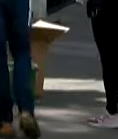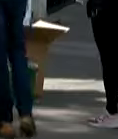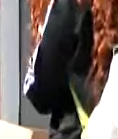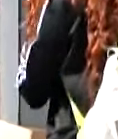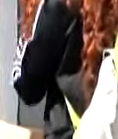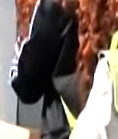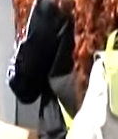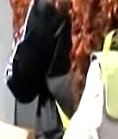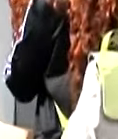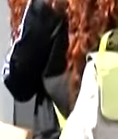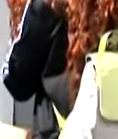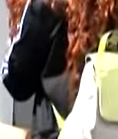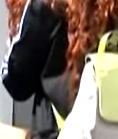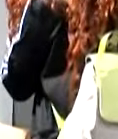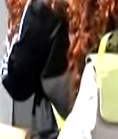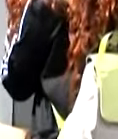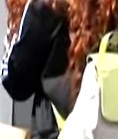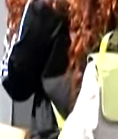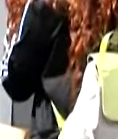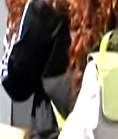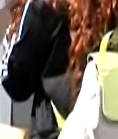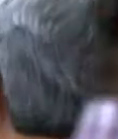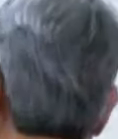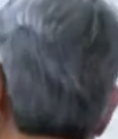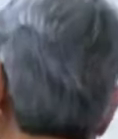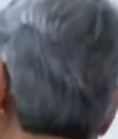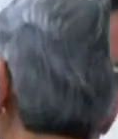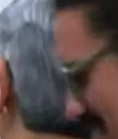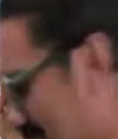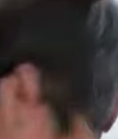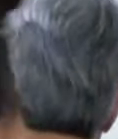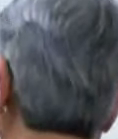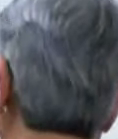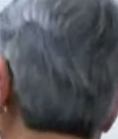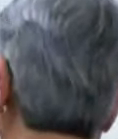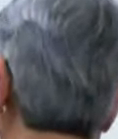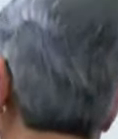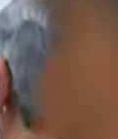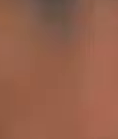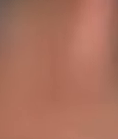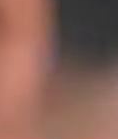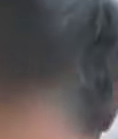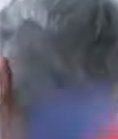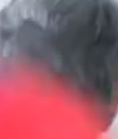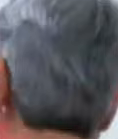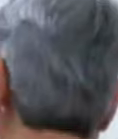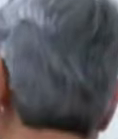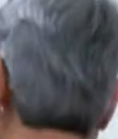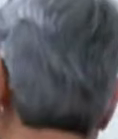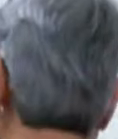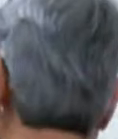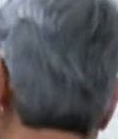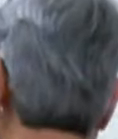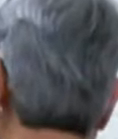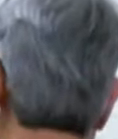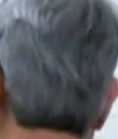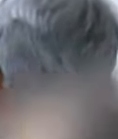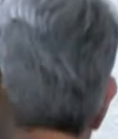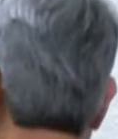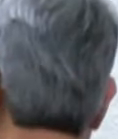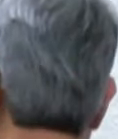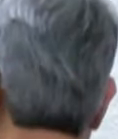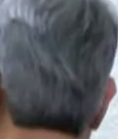febrero. Con imágenes de Guillermo López, Luis Pérez Curtad, Heraldo Media Group.